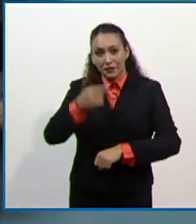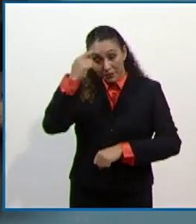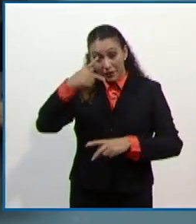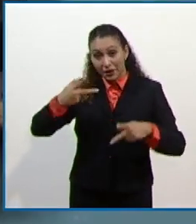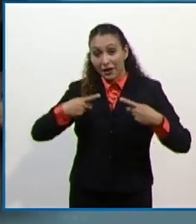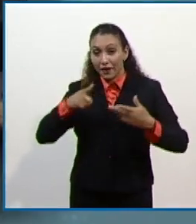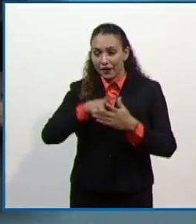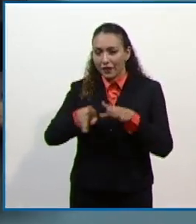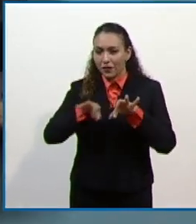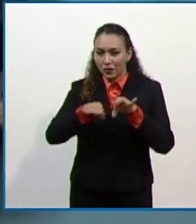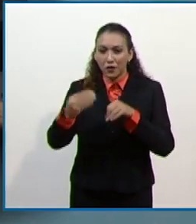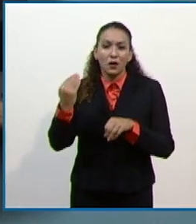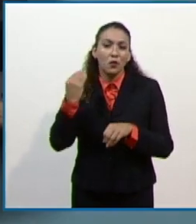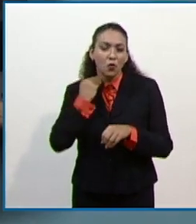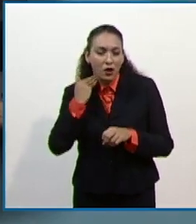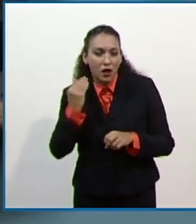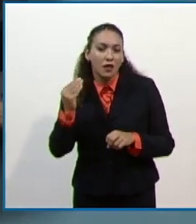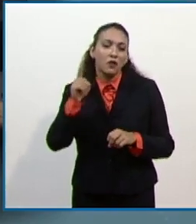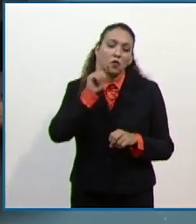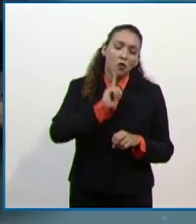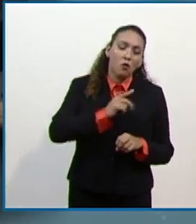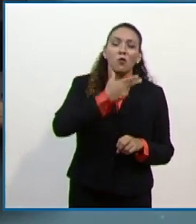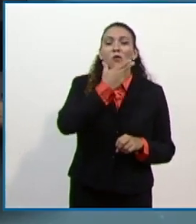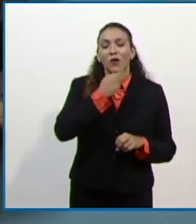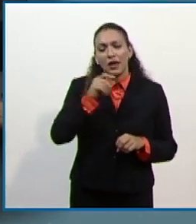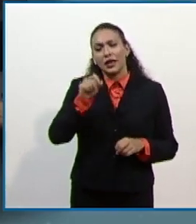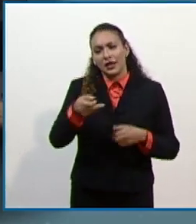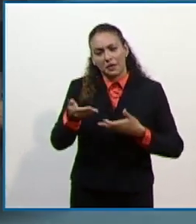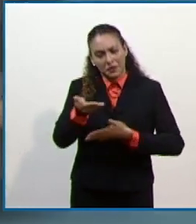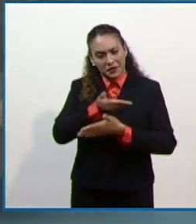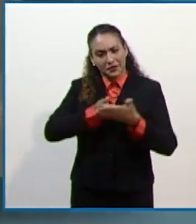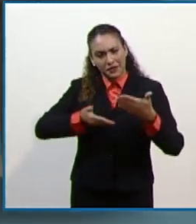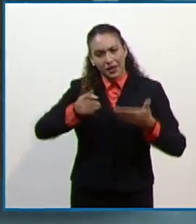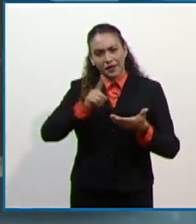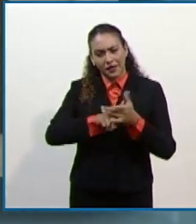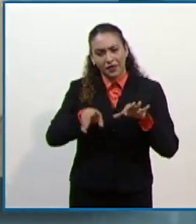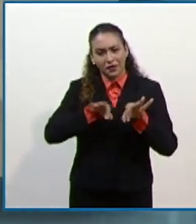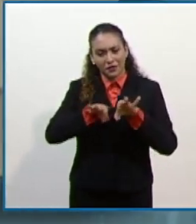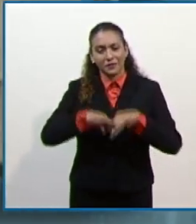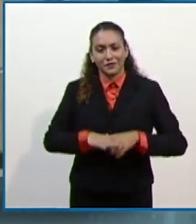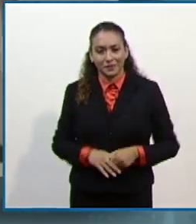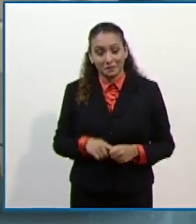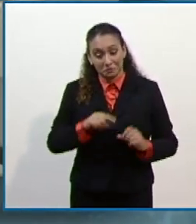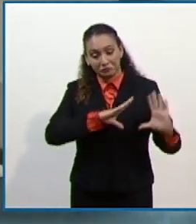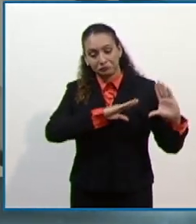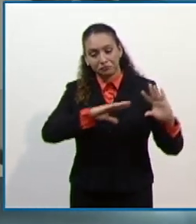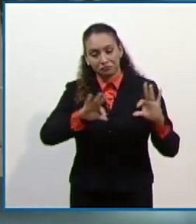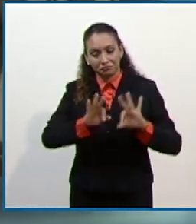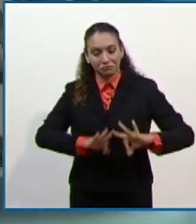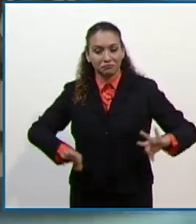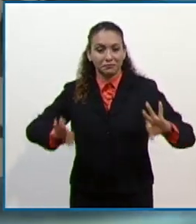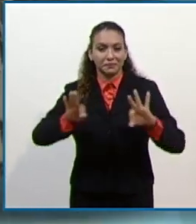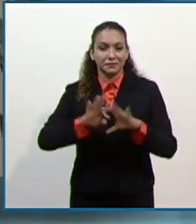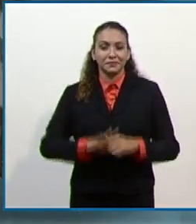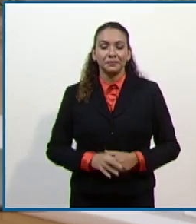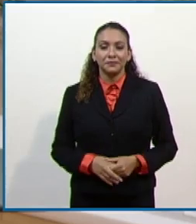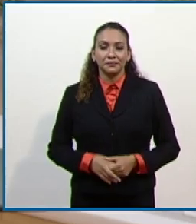personal judicial, abogadas, abogados y servidores públicos. Para el canal del Poder Judicial de la Federación, Jesús